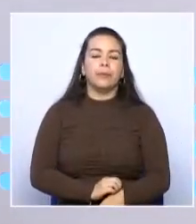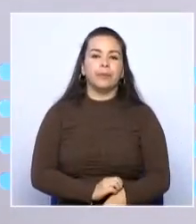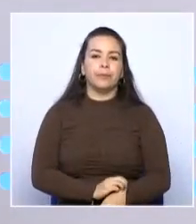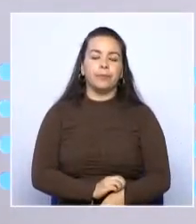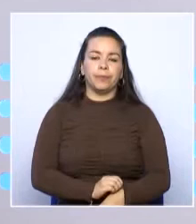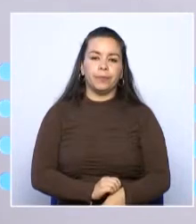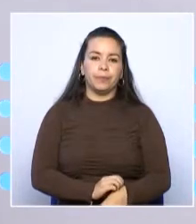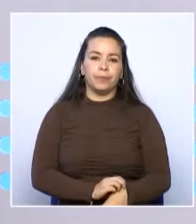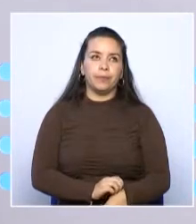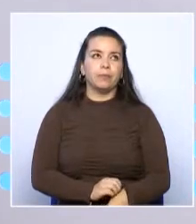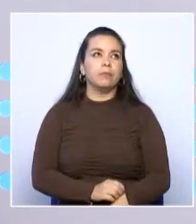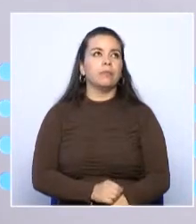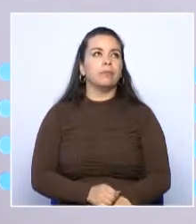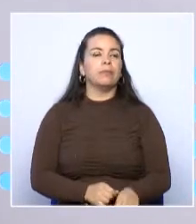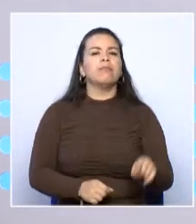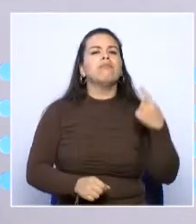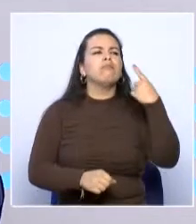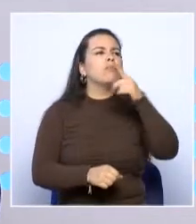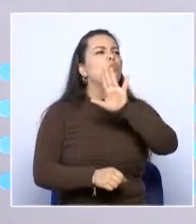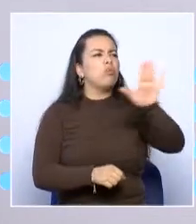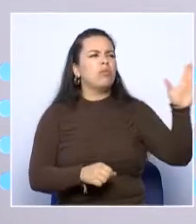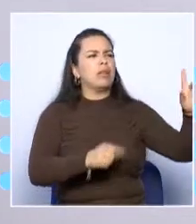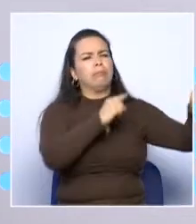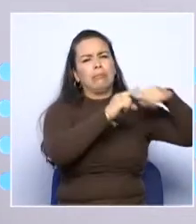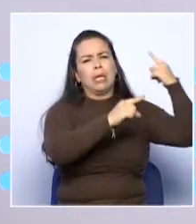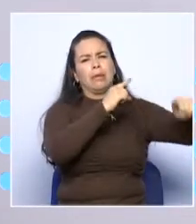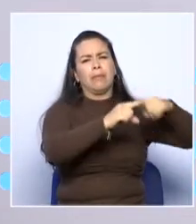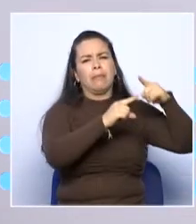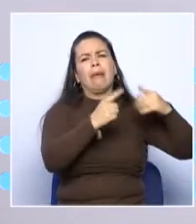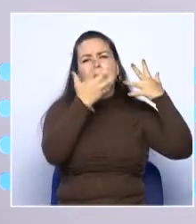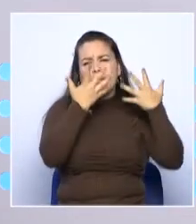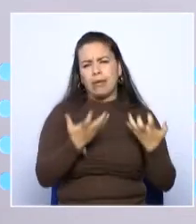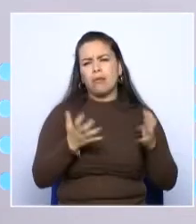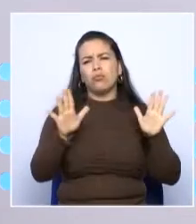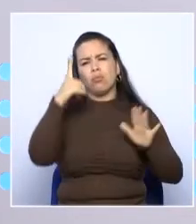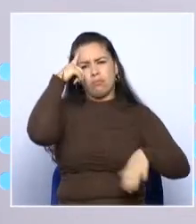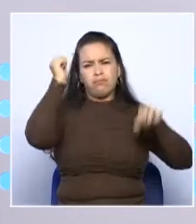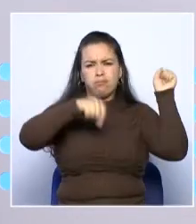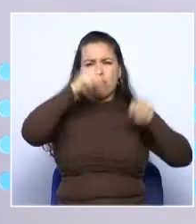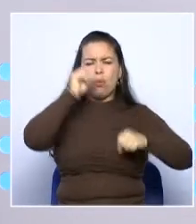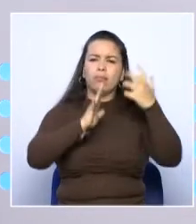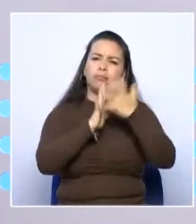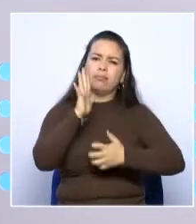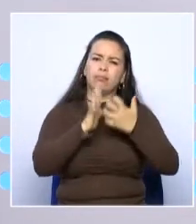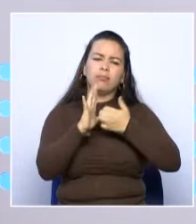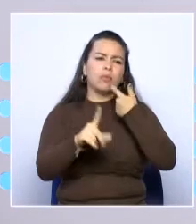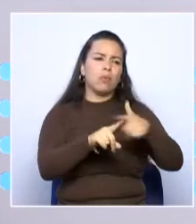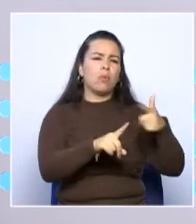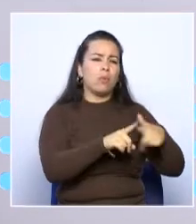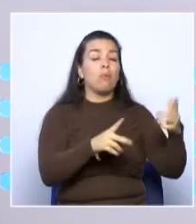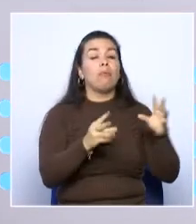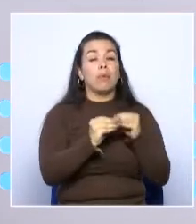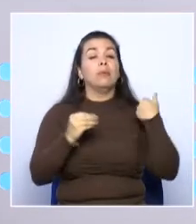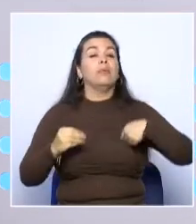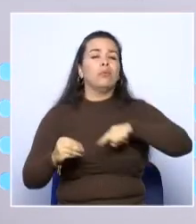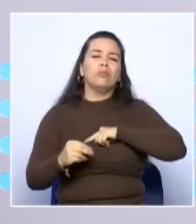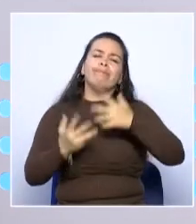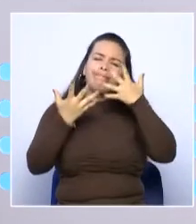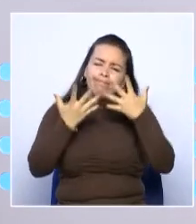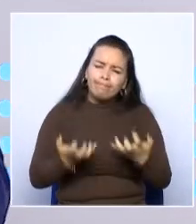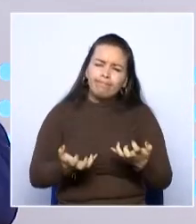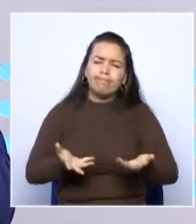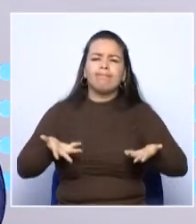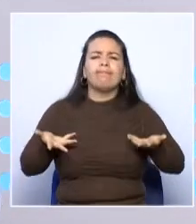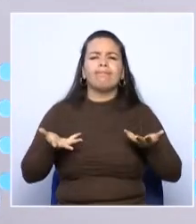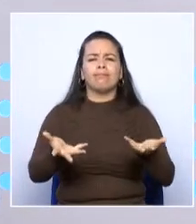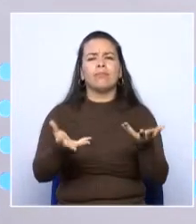Muchos de ustedes tendrán inquietudes y querrán tener esta posibilidad diagnóstica. Además, nosotros hemos tratado de